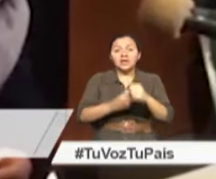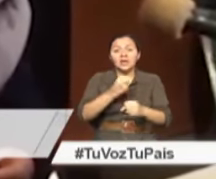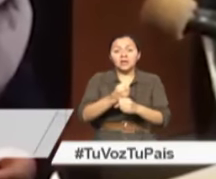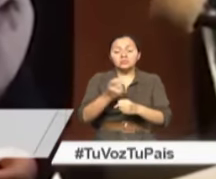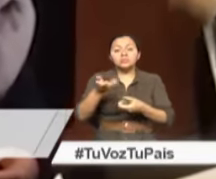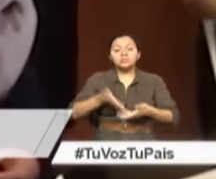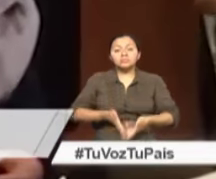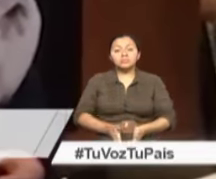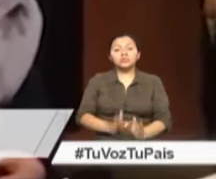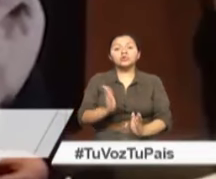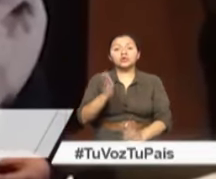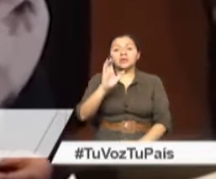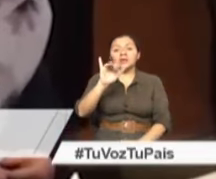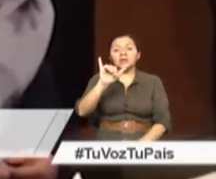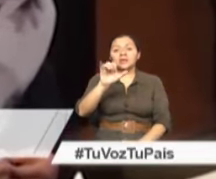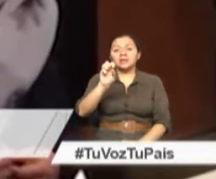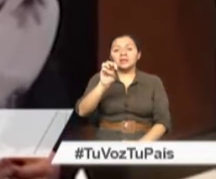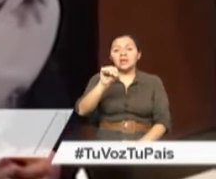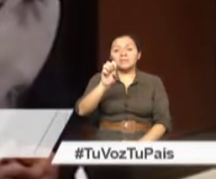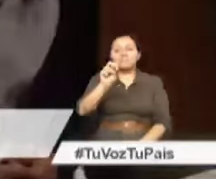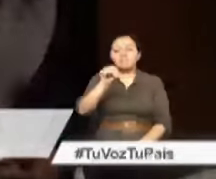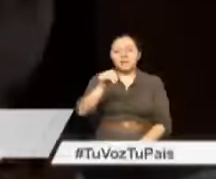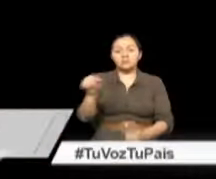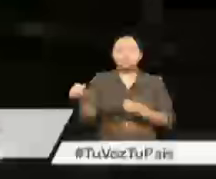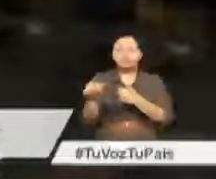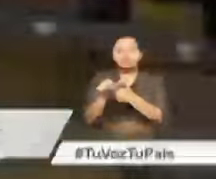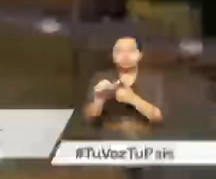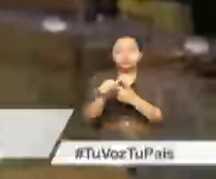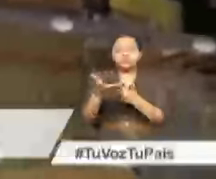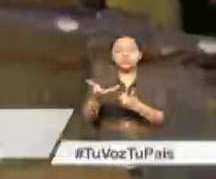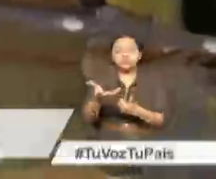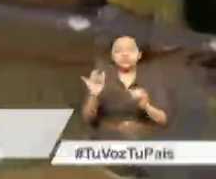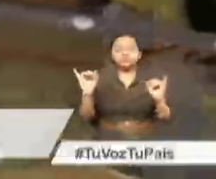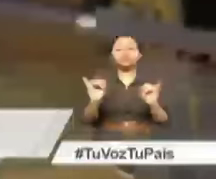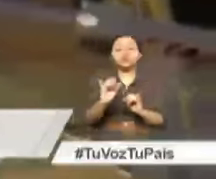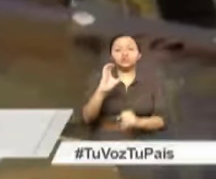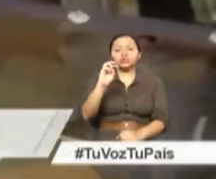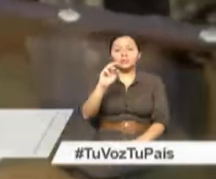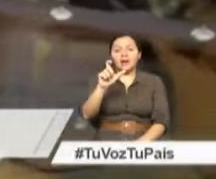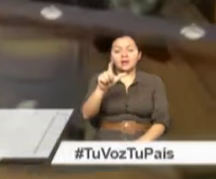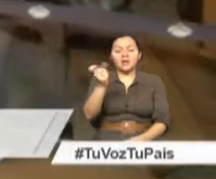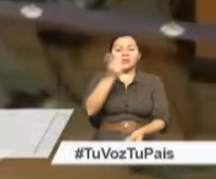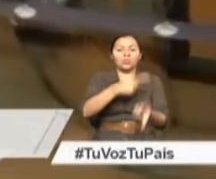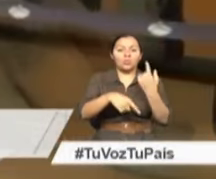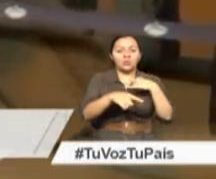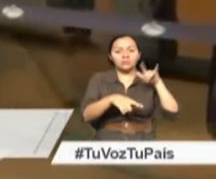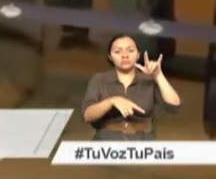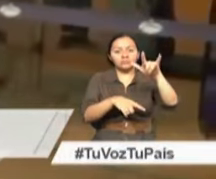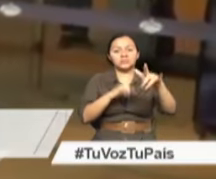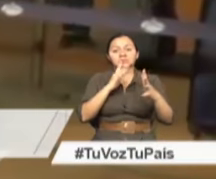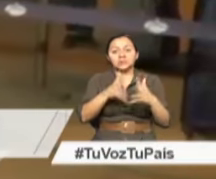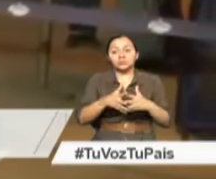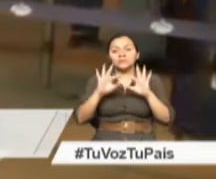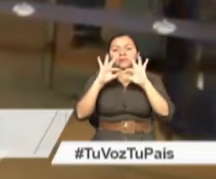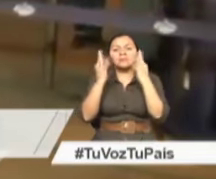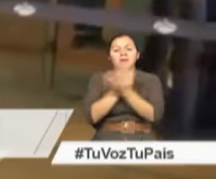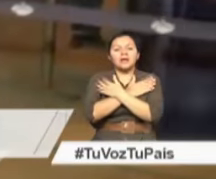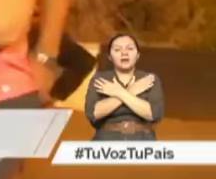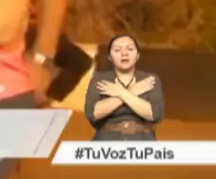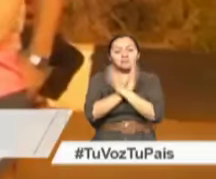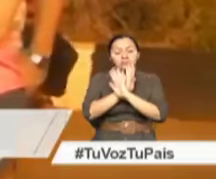gemení quedado atrapada en Jibuti, país vecino a Somalia y que por fin ha podido volver a Estados Unidos donde la esperaba su familia.